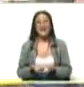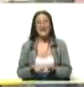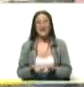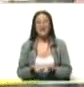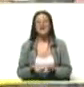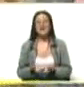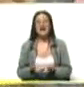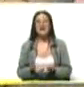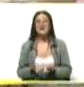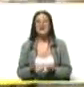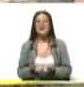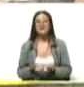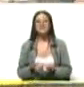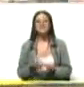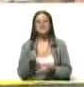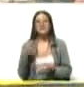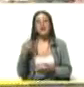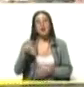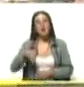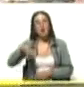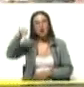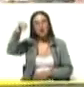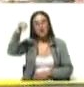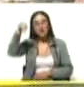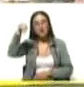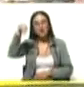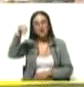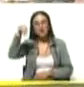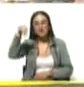Ahora viene el invierno en el norte